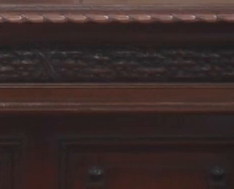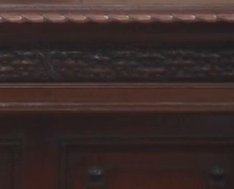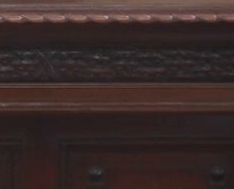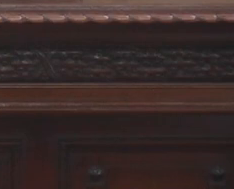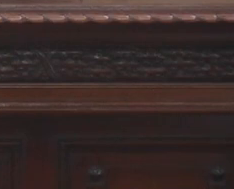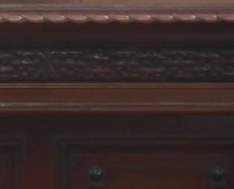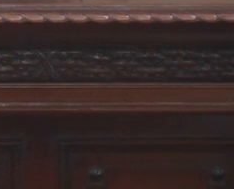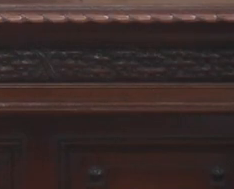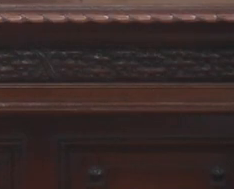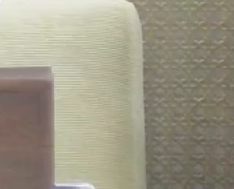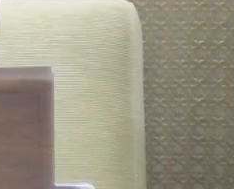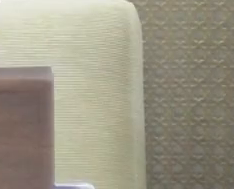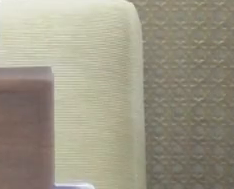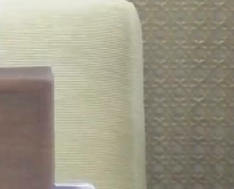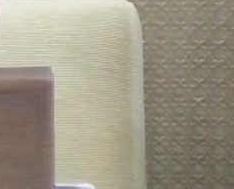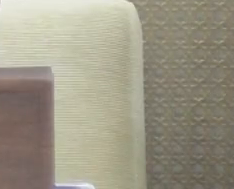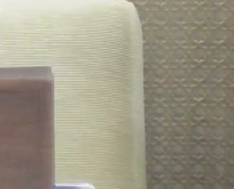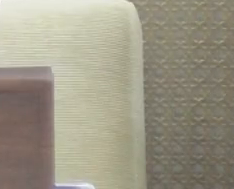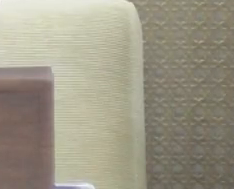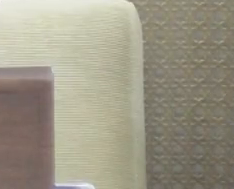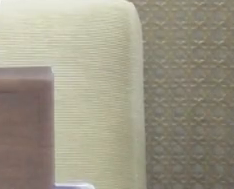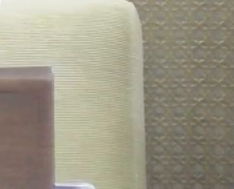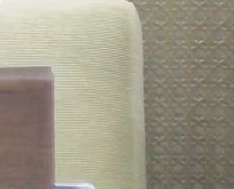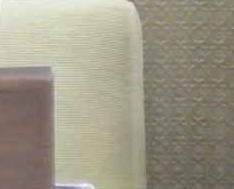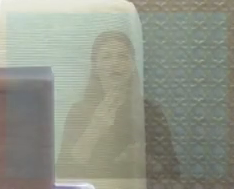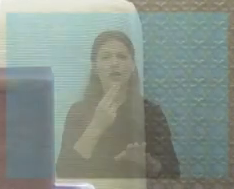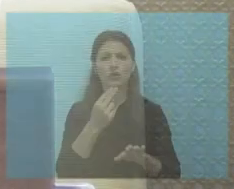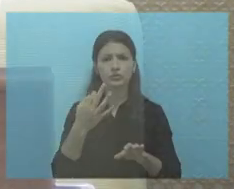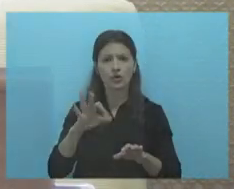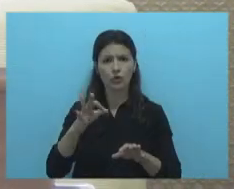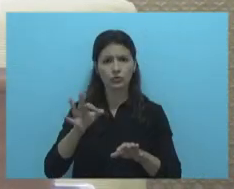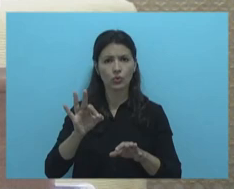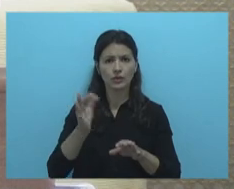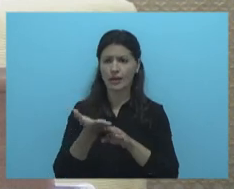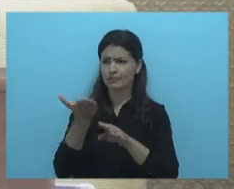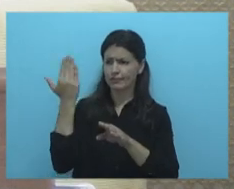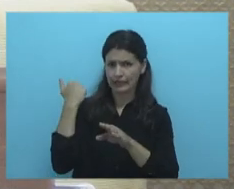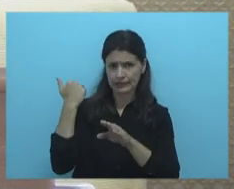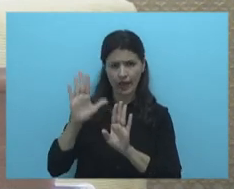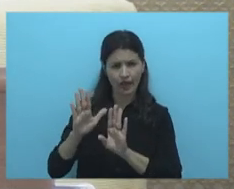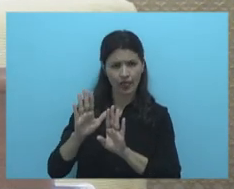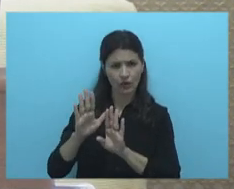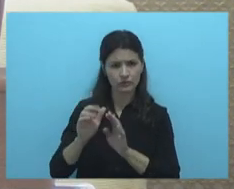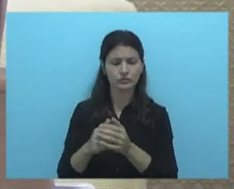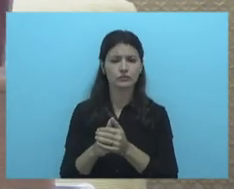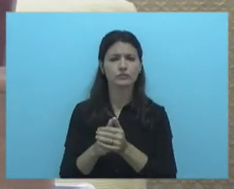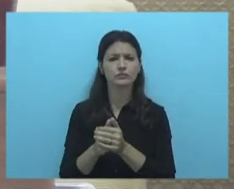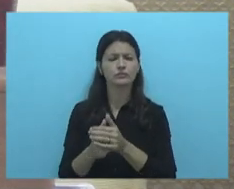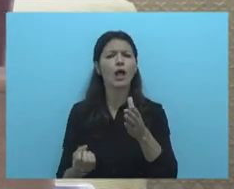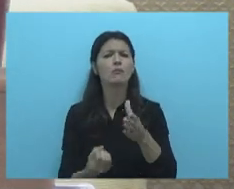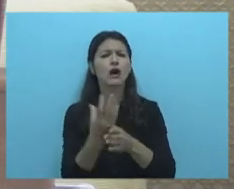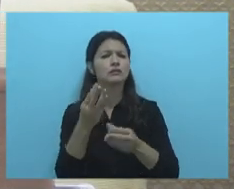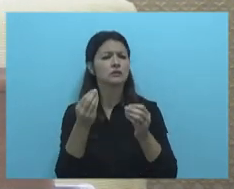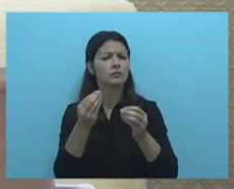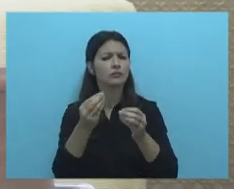Gracias, señor presidente. El 11 de octubre, cuando apareció el trapo